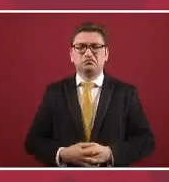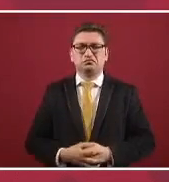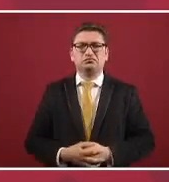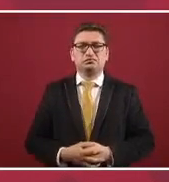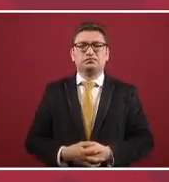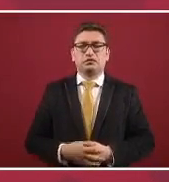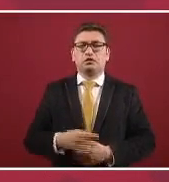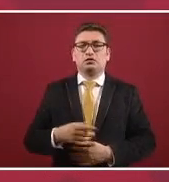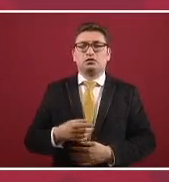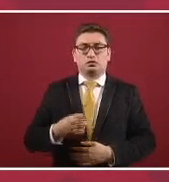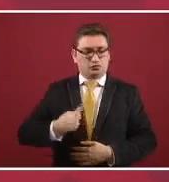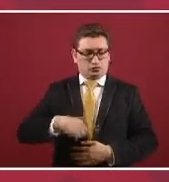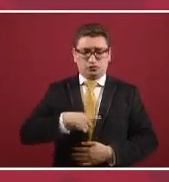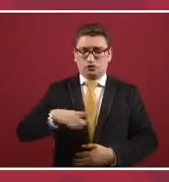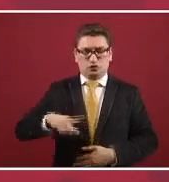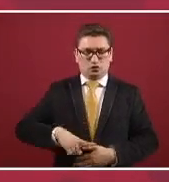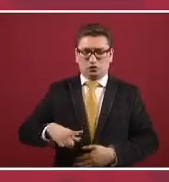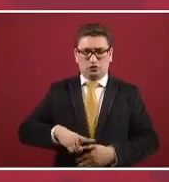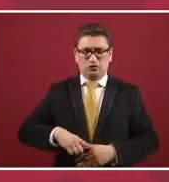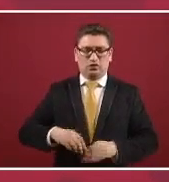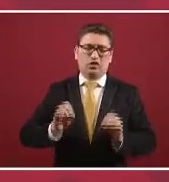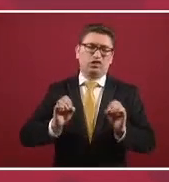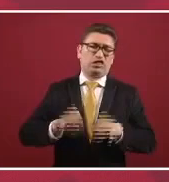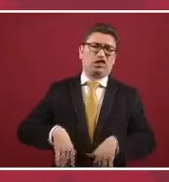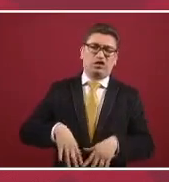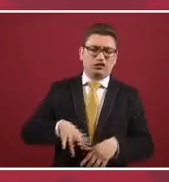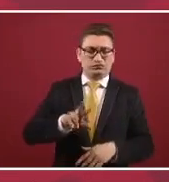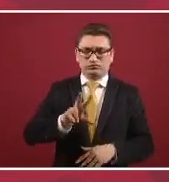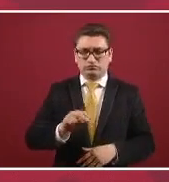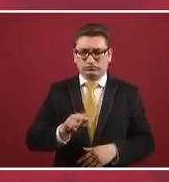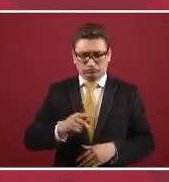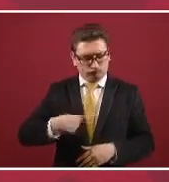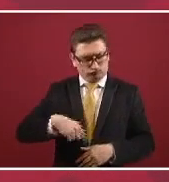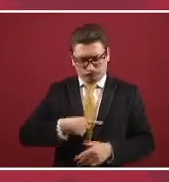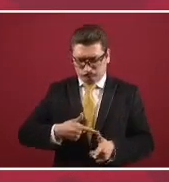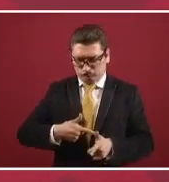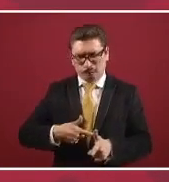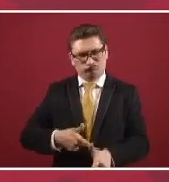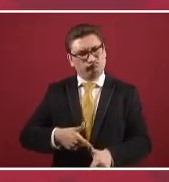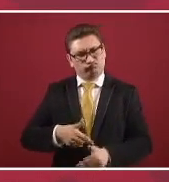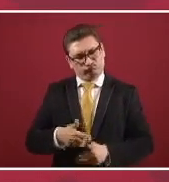a ceder y vamos a seguir